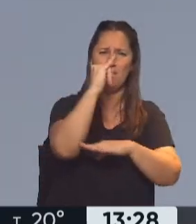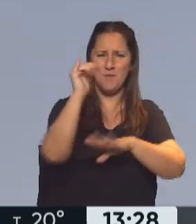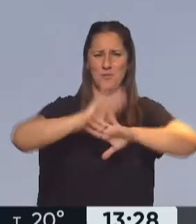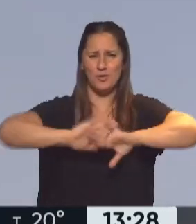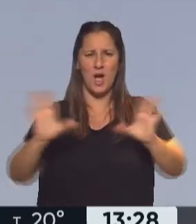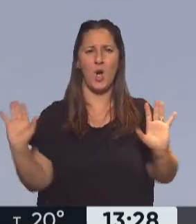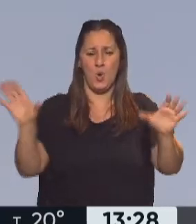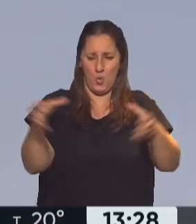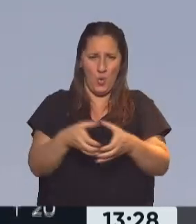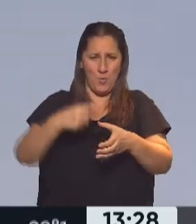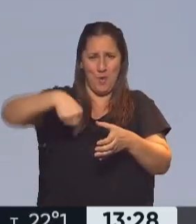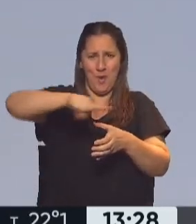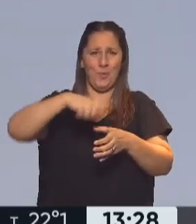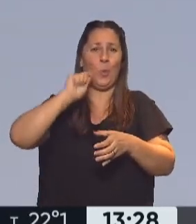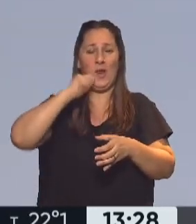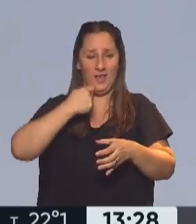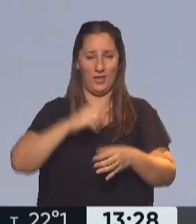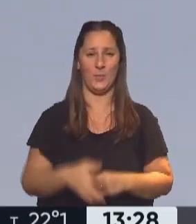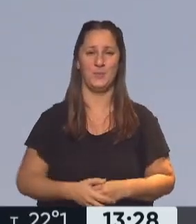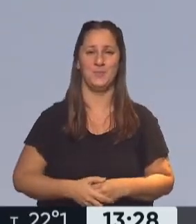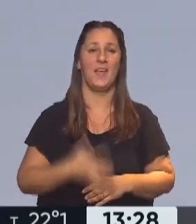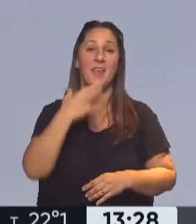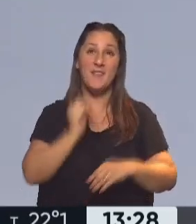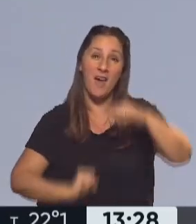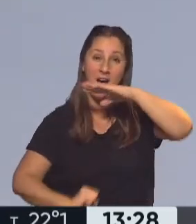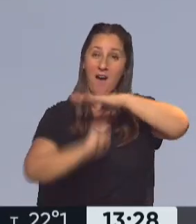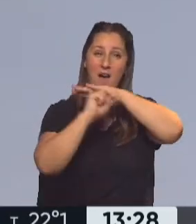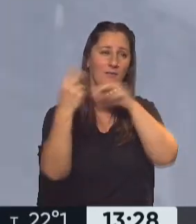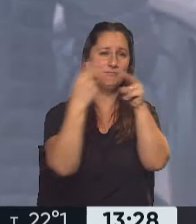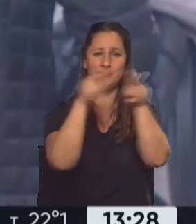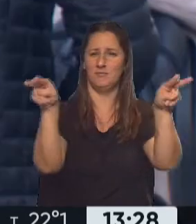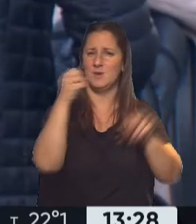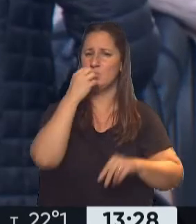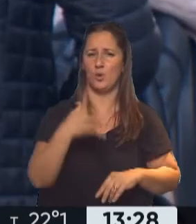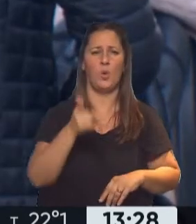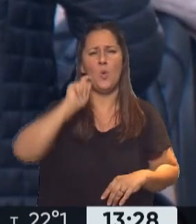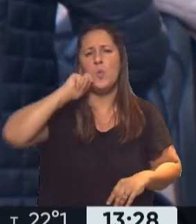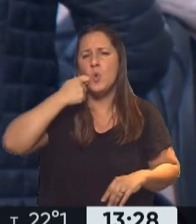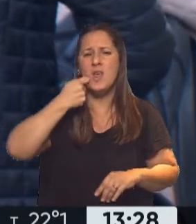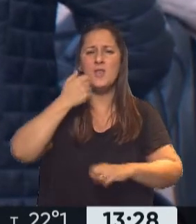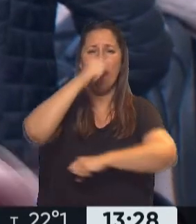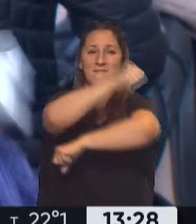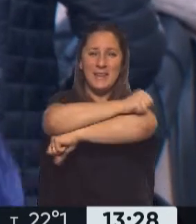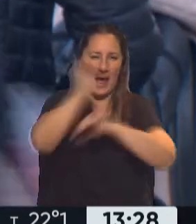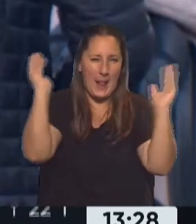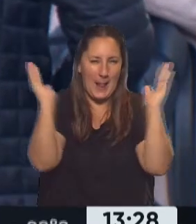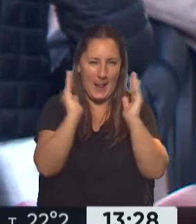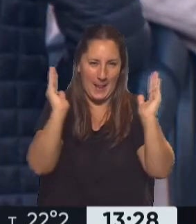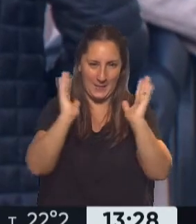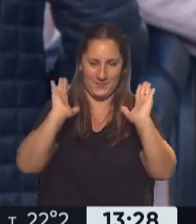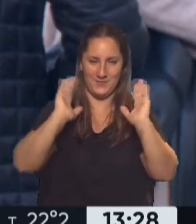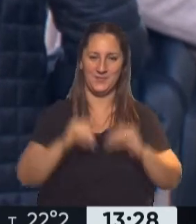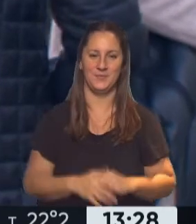estuvimos con un grupo muy lindo, así que bueno, se ve muy lindo todo. Muy lindo, muy lindo. Es una ventana muy chica,